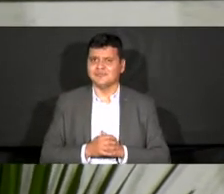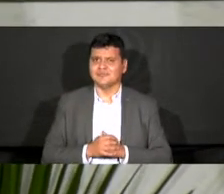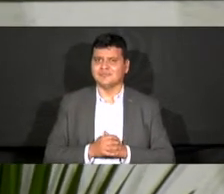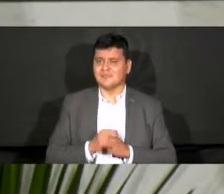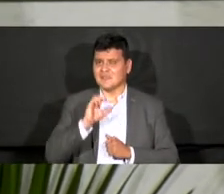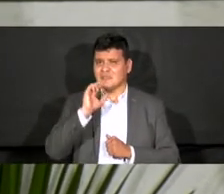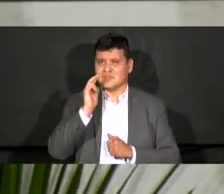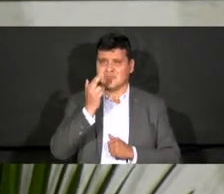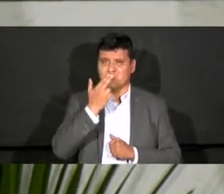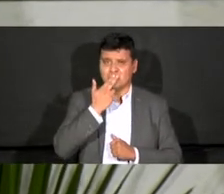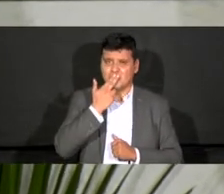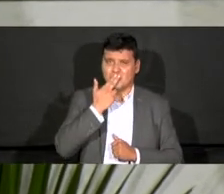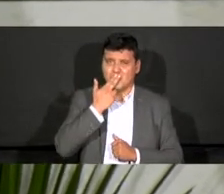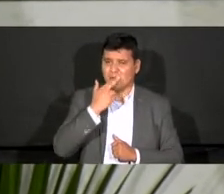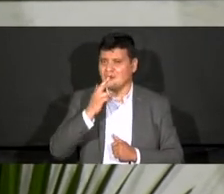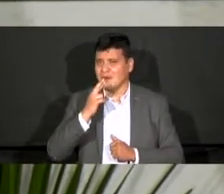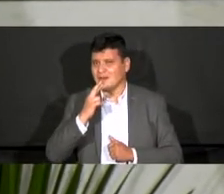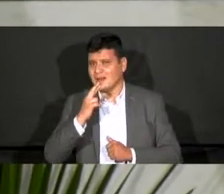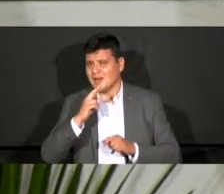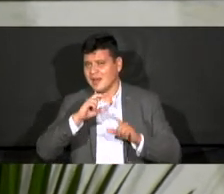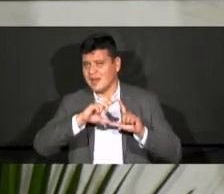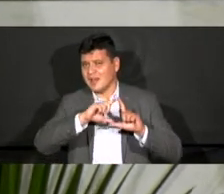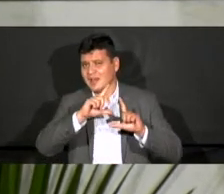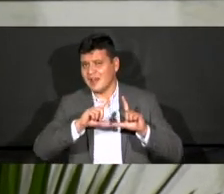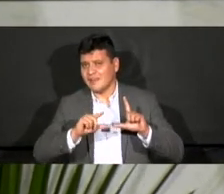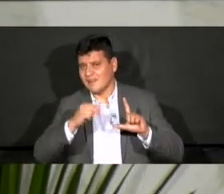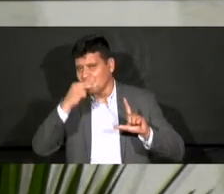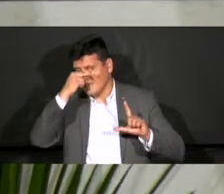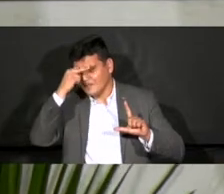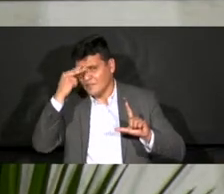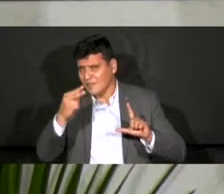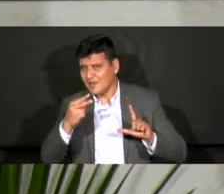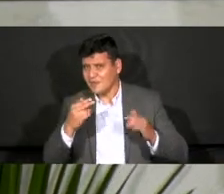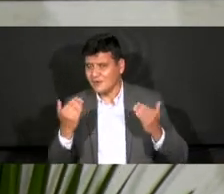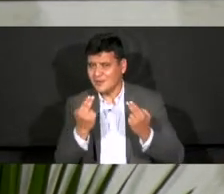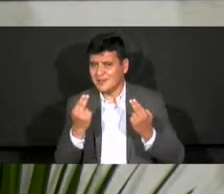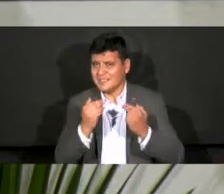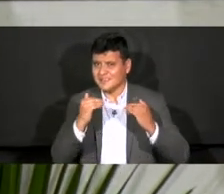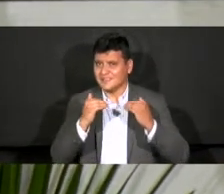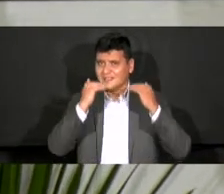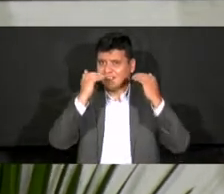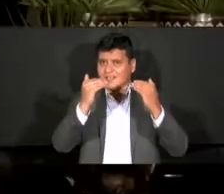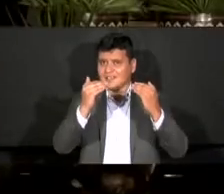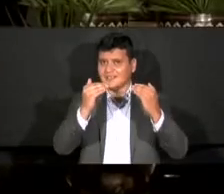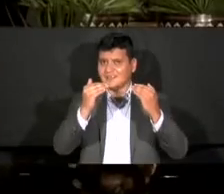para Chihuahua y para México, porque se lo merecen. Muchas gracias.